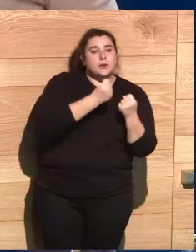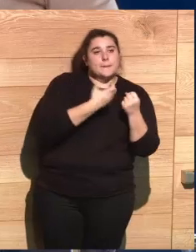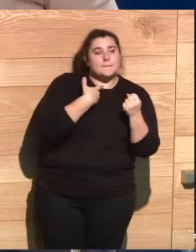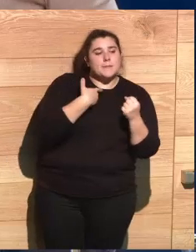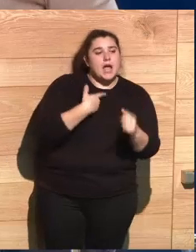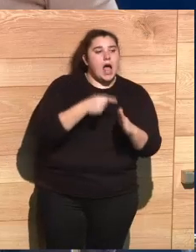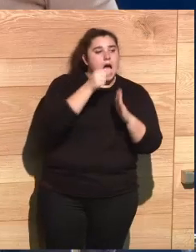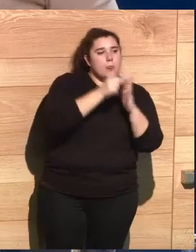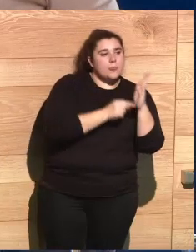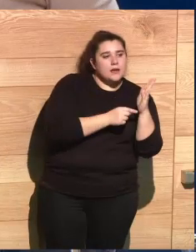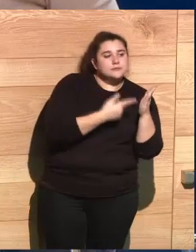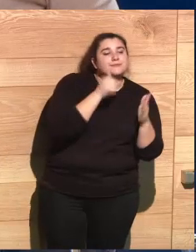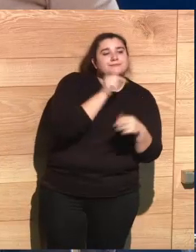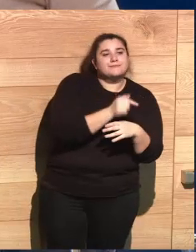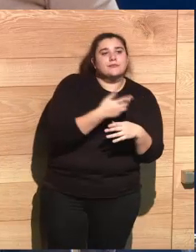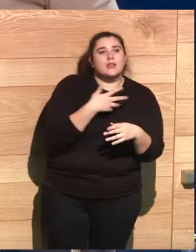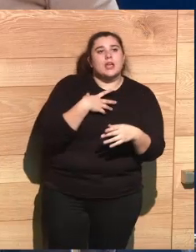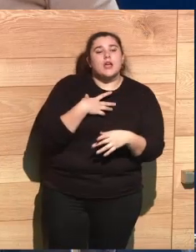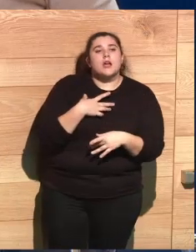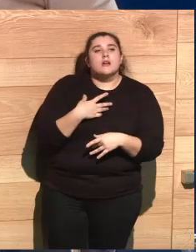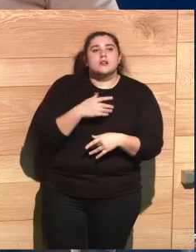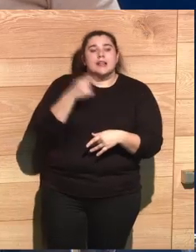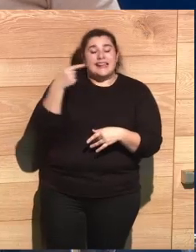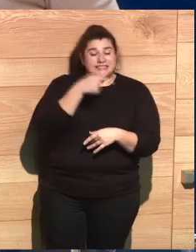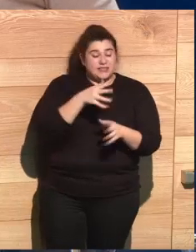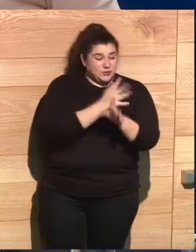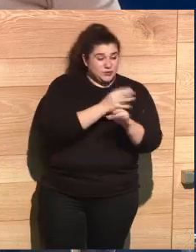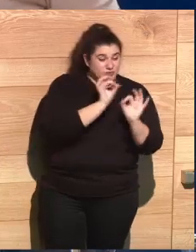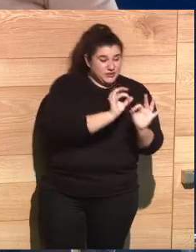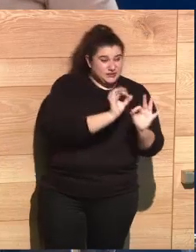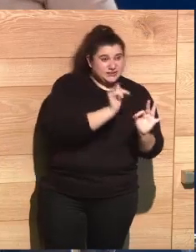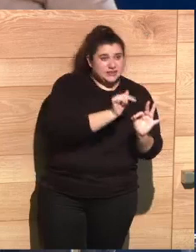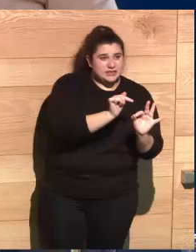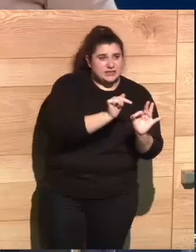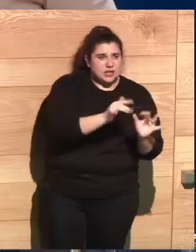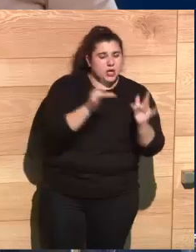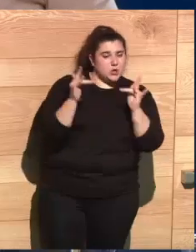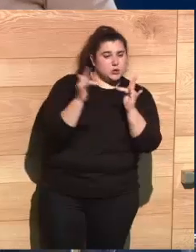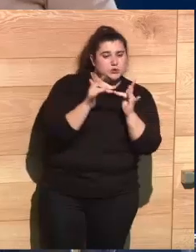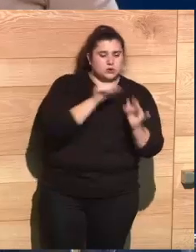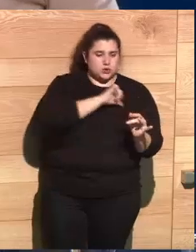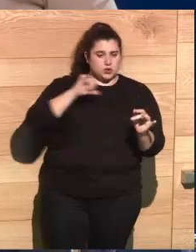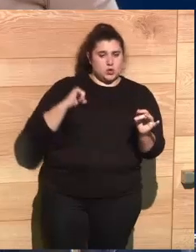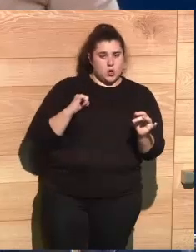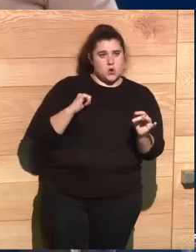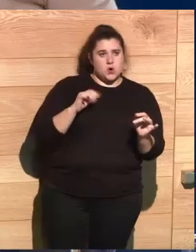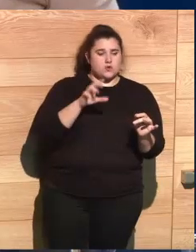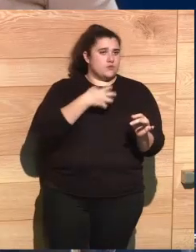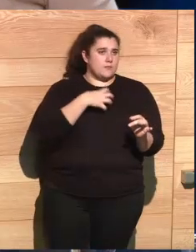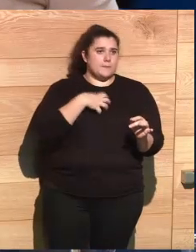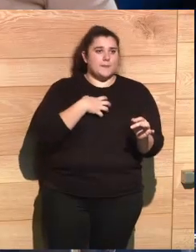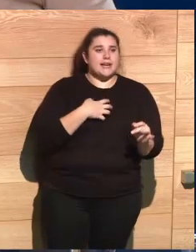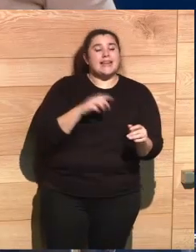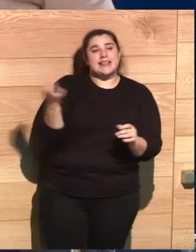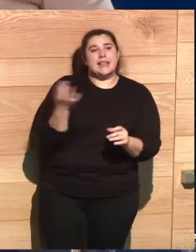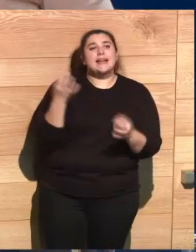Es decir, Farmville no podías jugar tú solo, tenías que enganchar a tus amigos. A tus amigos en Facebook. No podías engancharlos